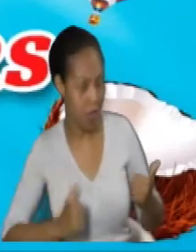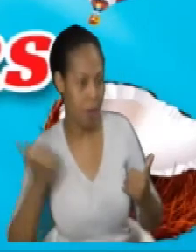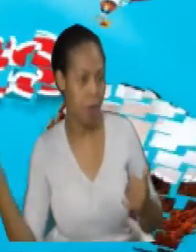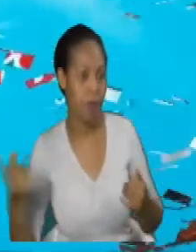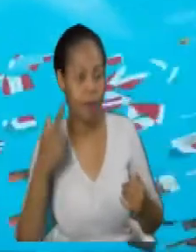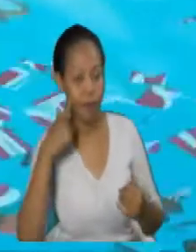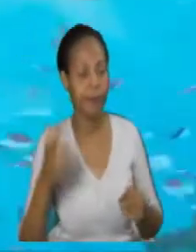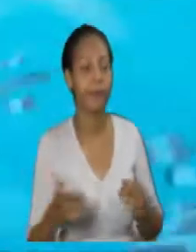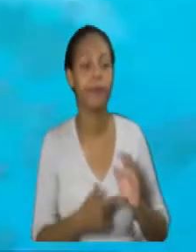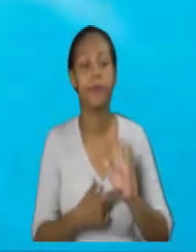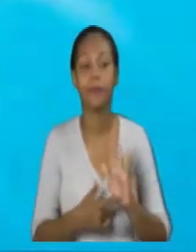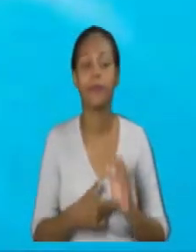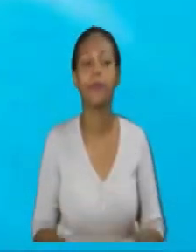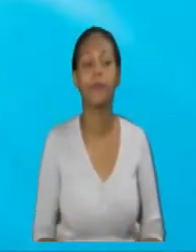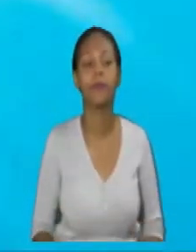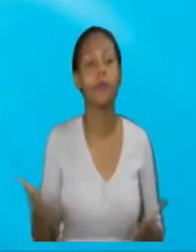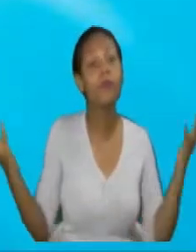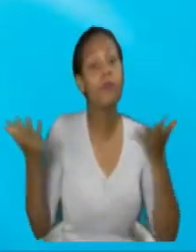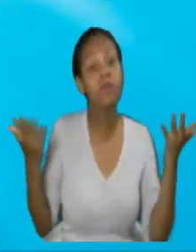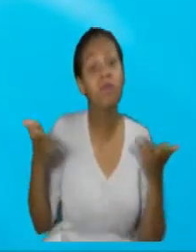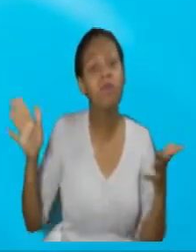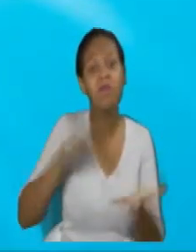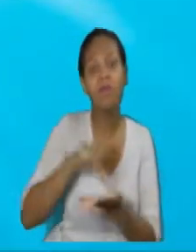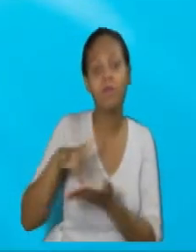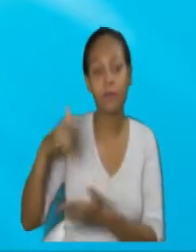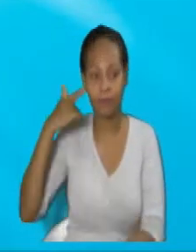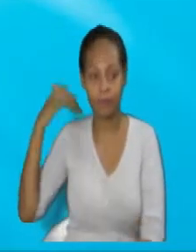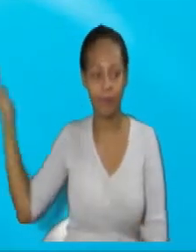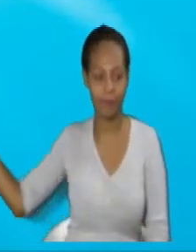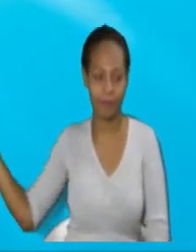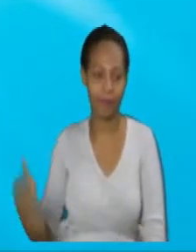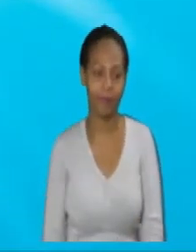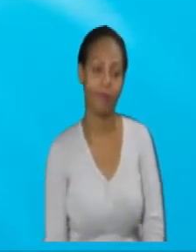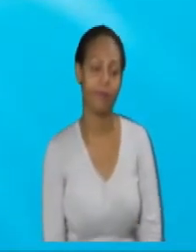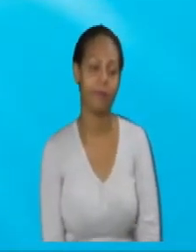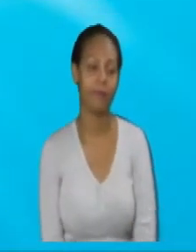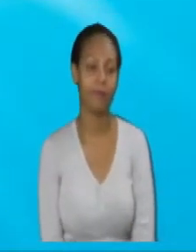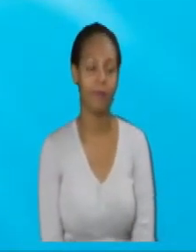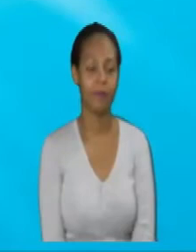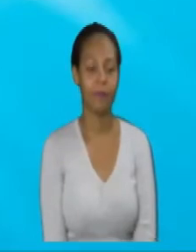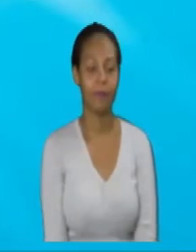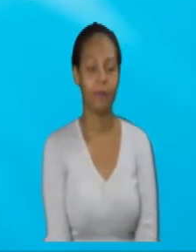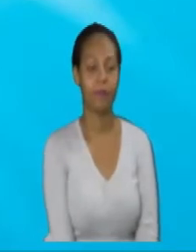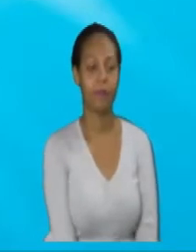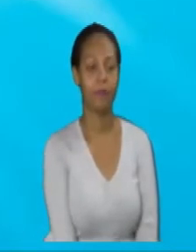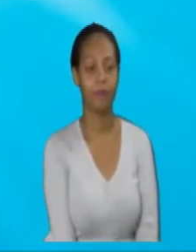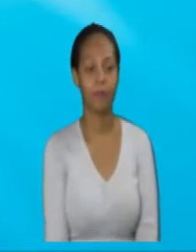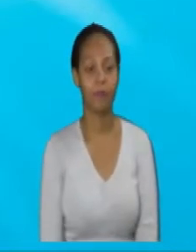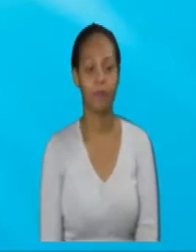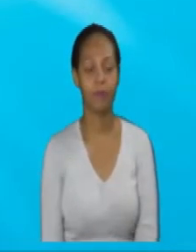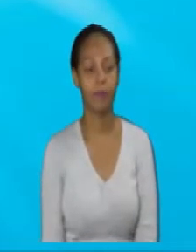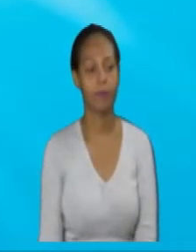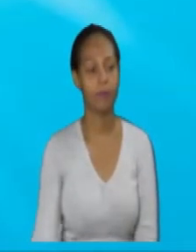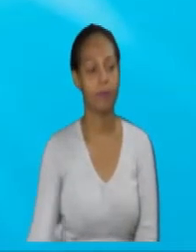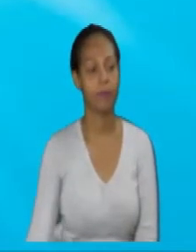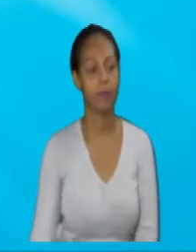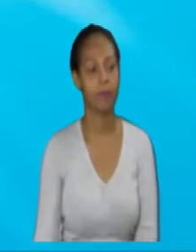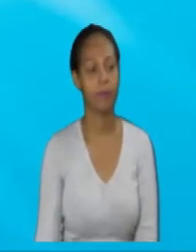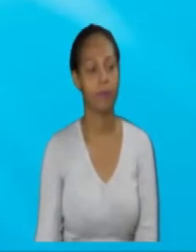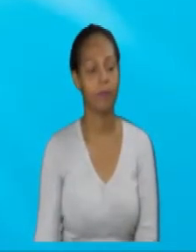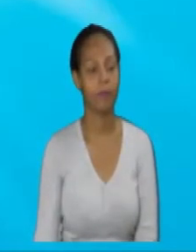ti. Santa Marta, Cartagena, Cabo de la Vela, Toluco